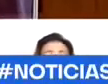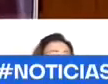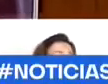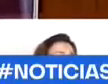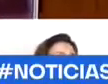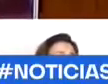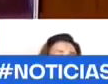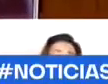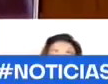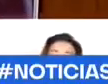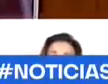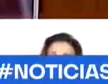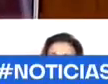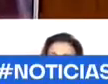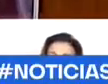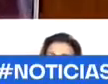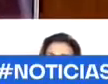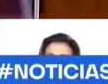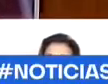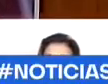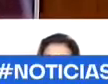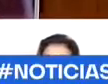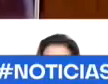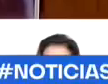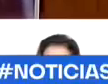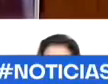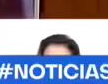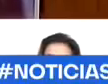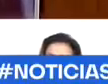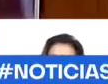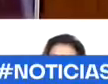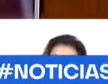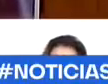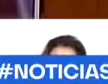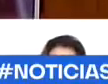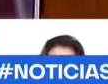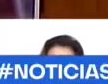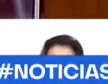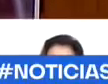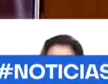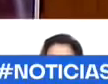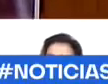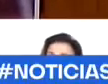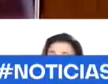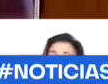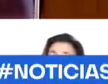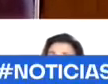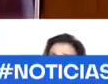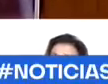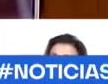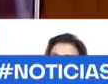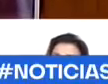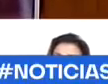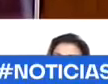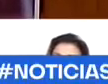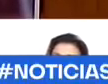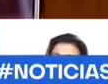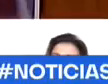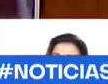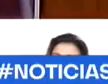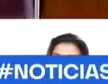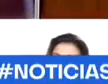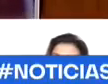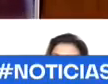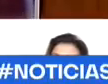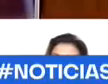hacia el Senado. Esta es una indicación sustitutiva a un proyecto que ya había pasado, recordemos, por la Comisión de Trabajo, que es la Ley Corta de Pensiones. Esta es